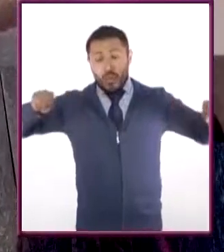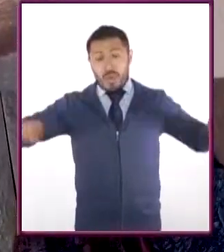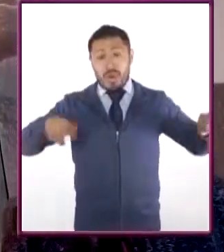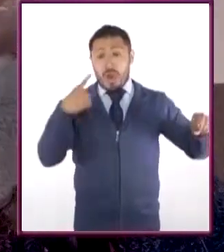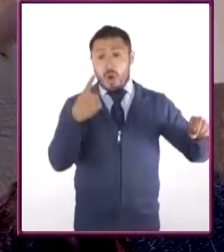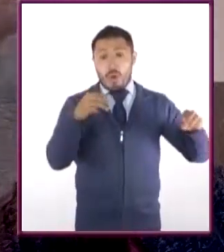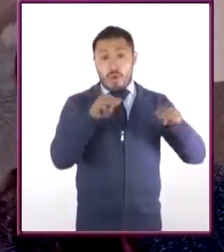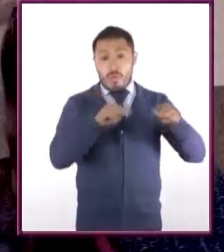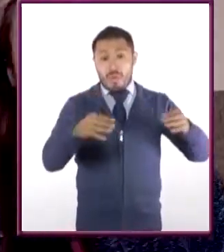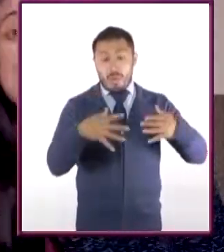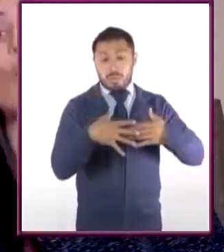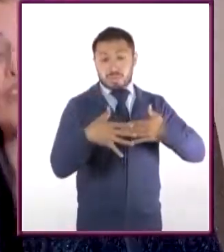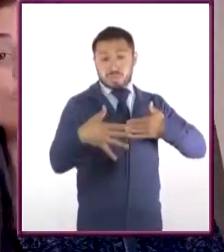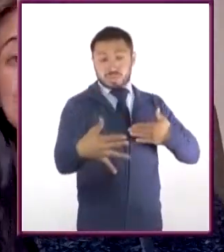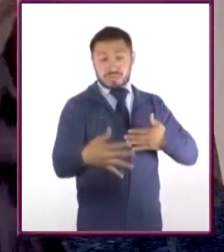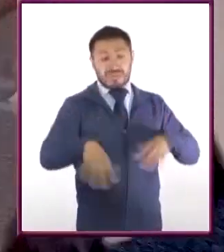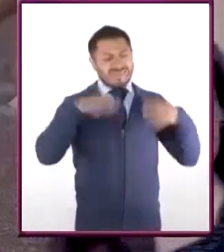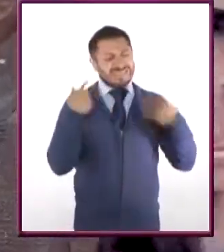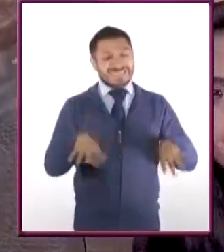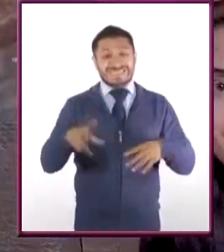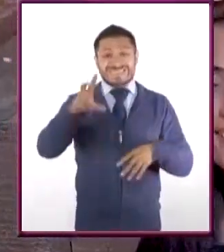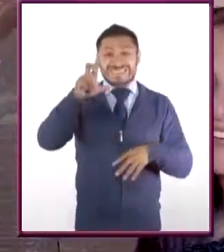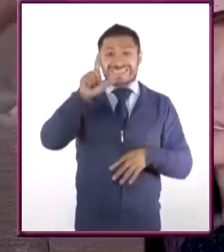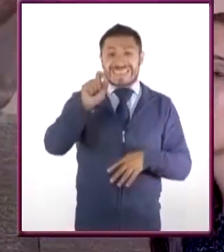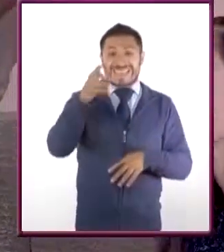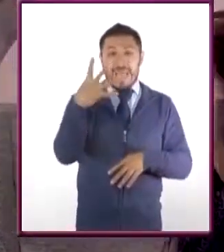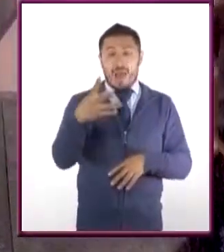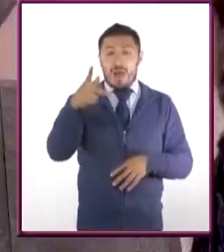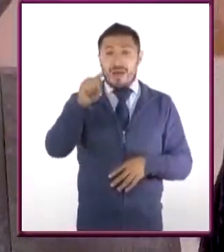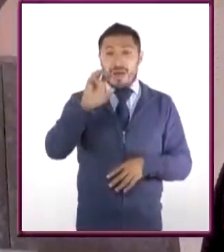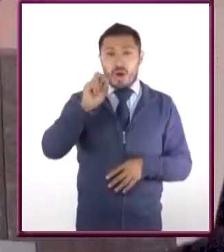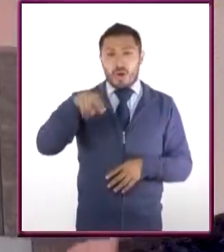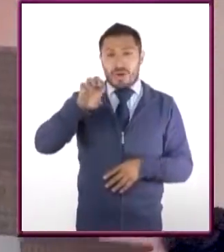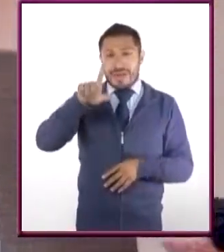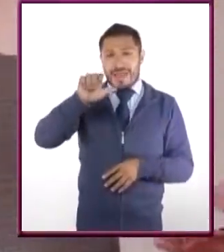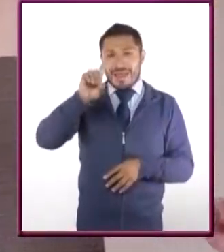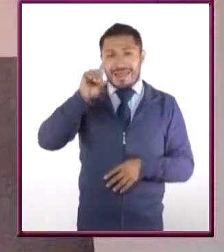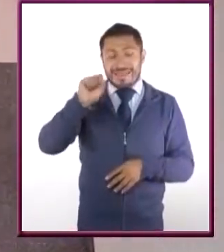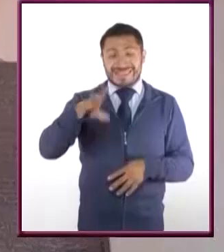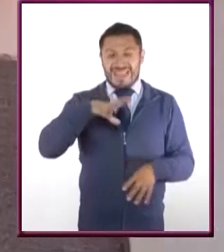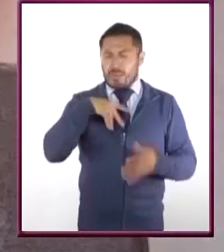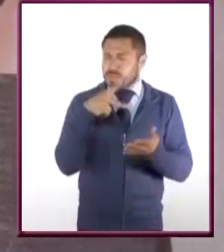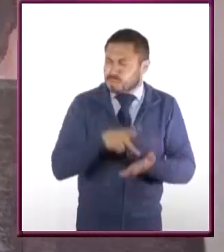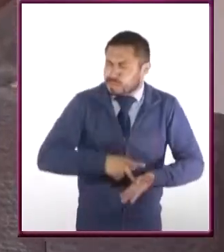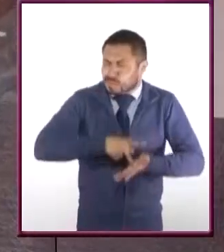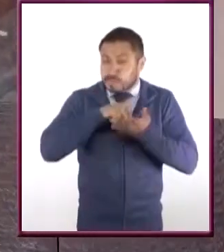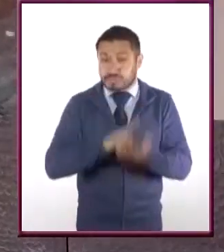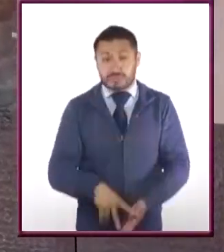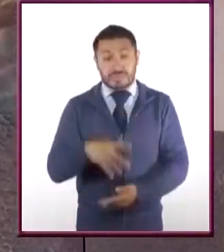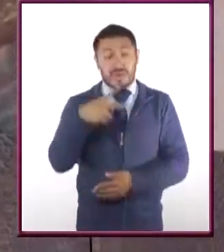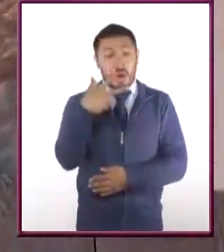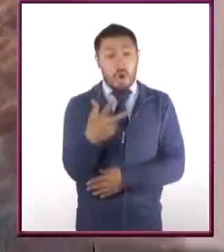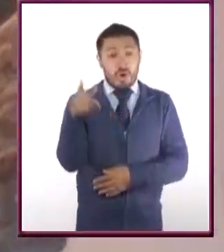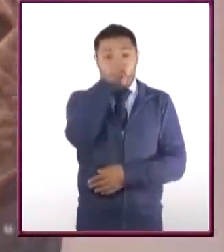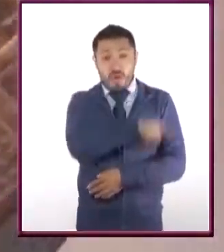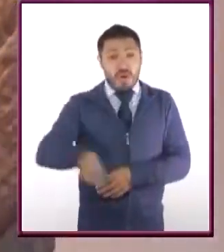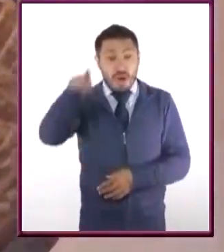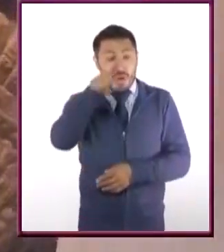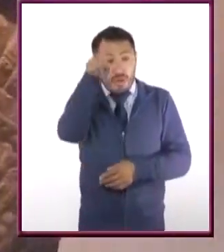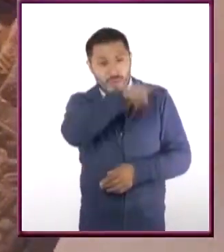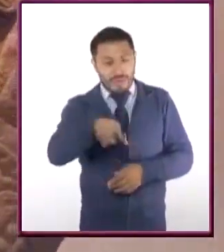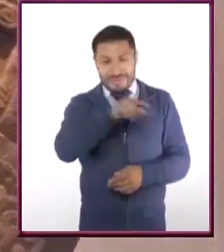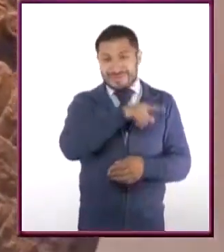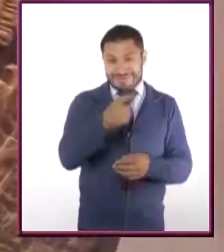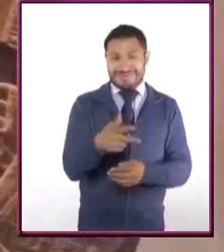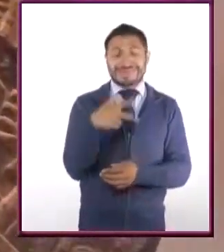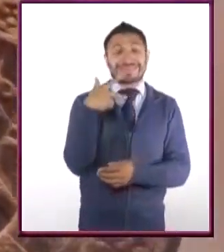grosor y pesa más de 24 toneladas. Está compuesto de 8 círculos concéntricos, 7 de